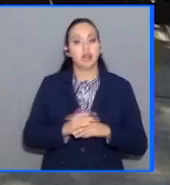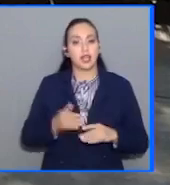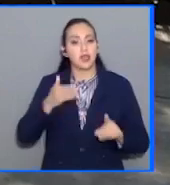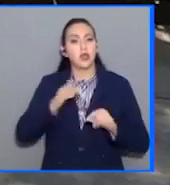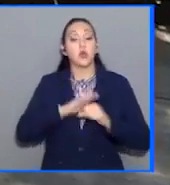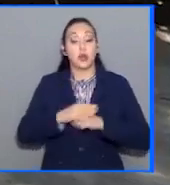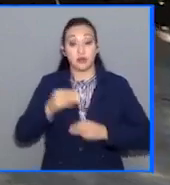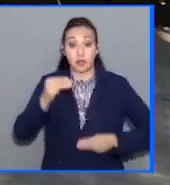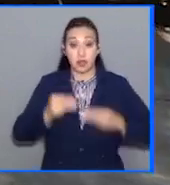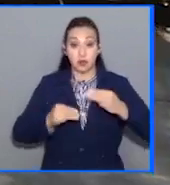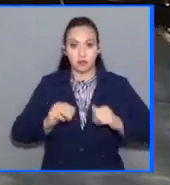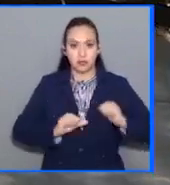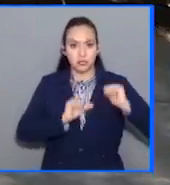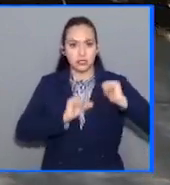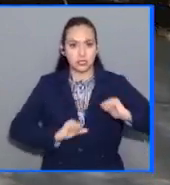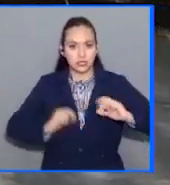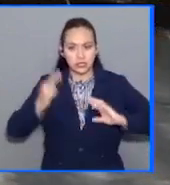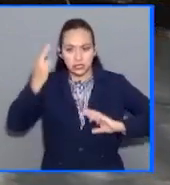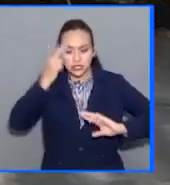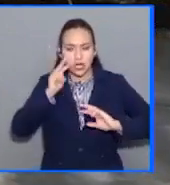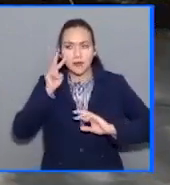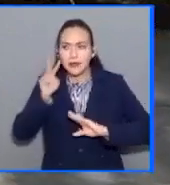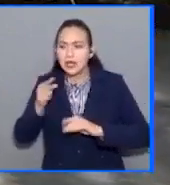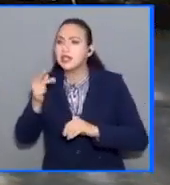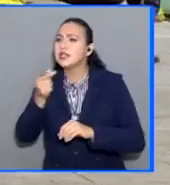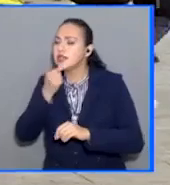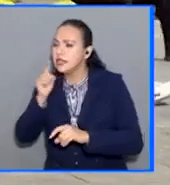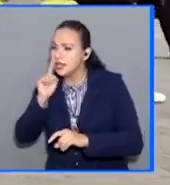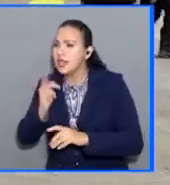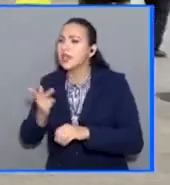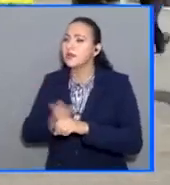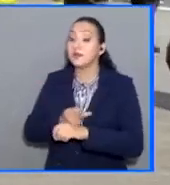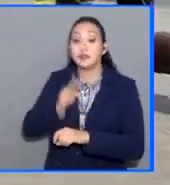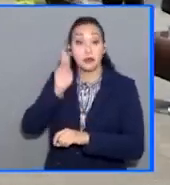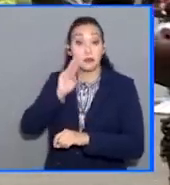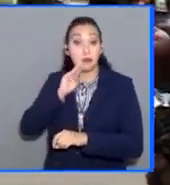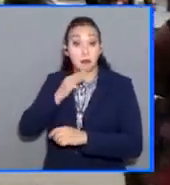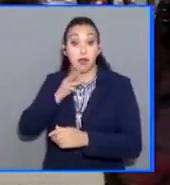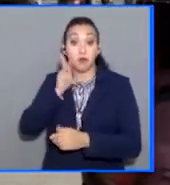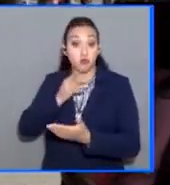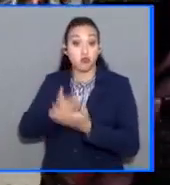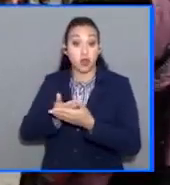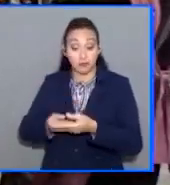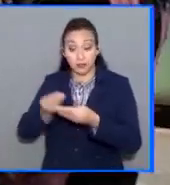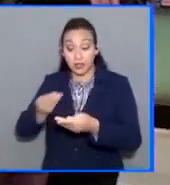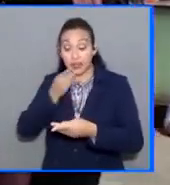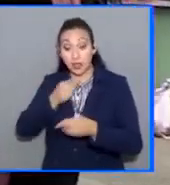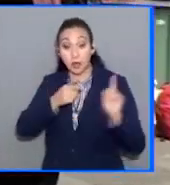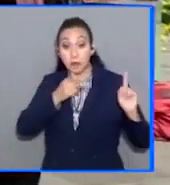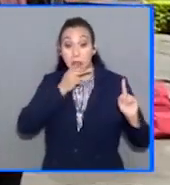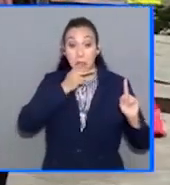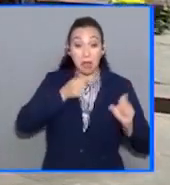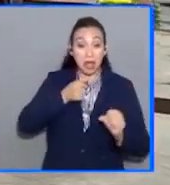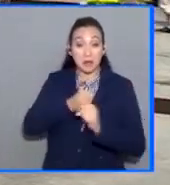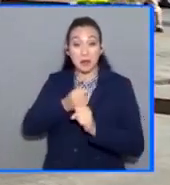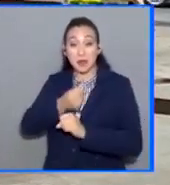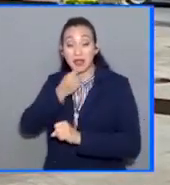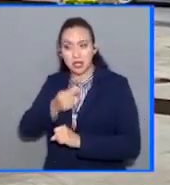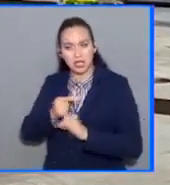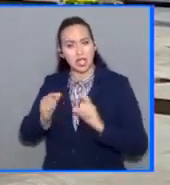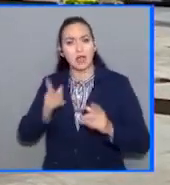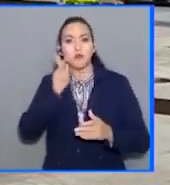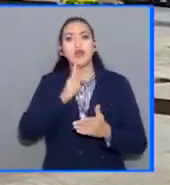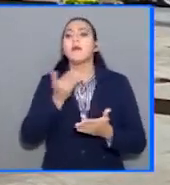de amparos mixta de la primera sala del Tribunal Superior de Morelos recaben las pruebas necesarias que demuestren que la